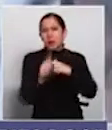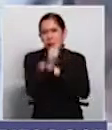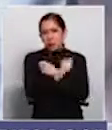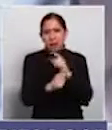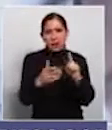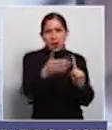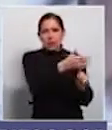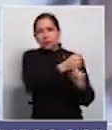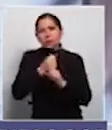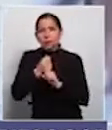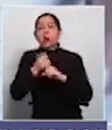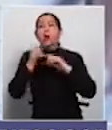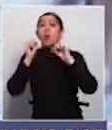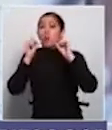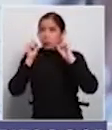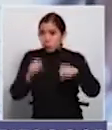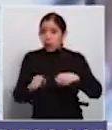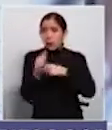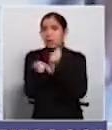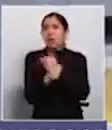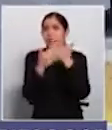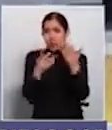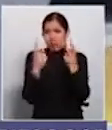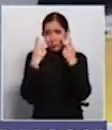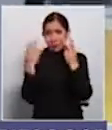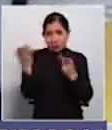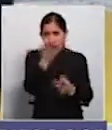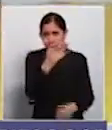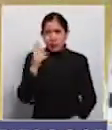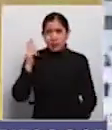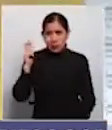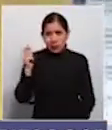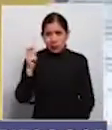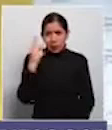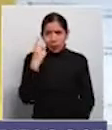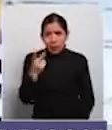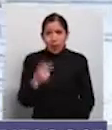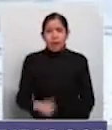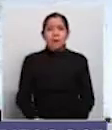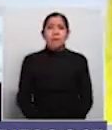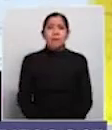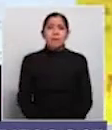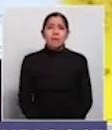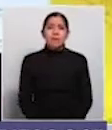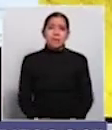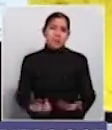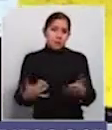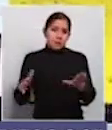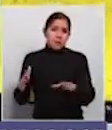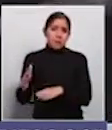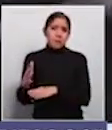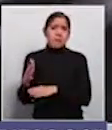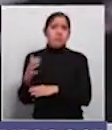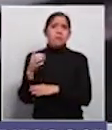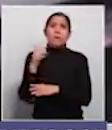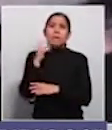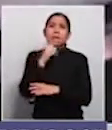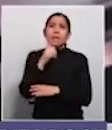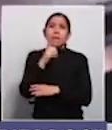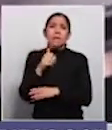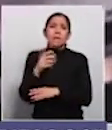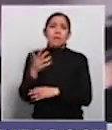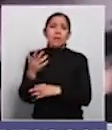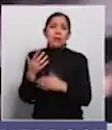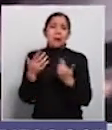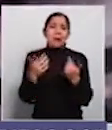y tráfico que hemos sido testigos como sociedad, que ya se han vuelto una zona